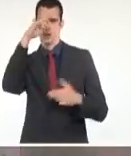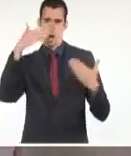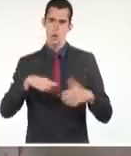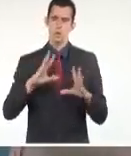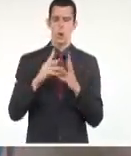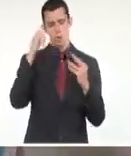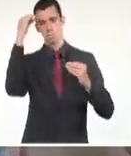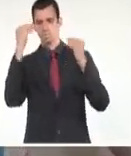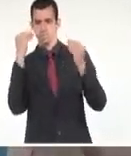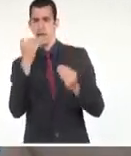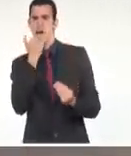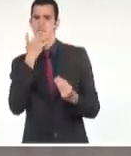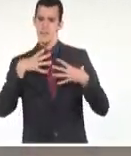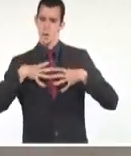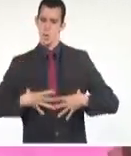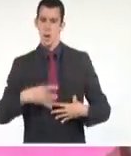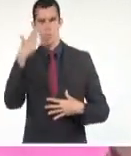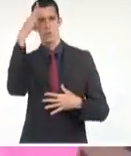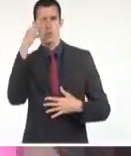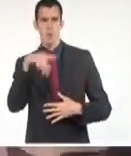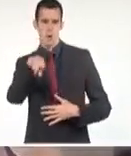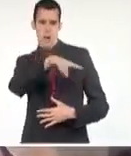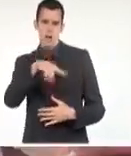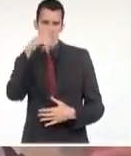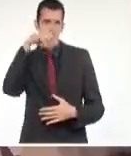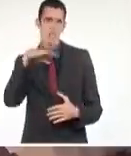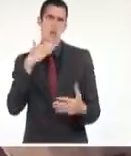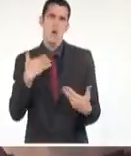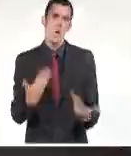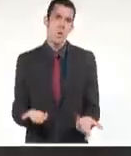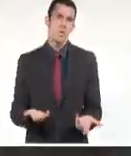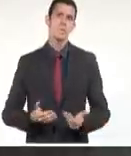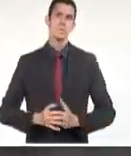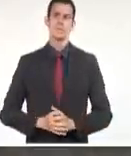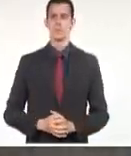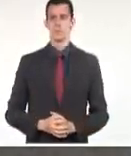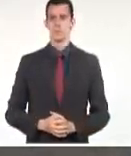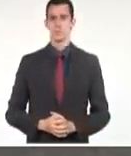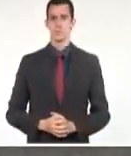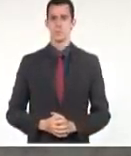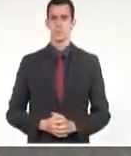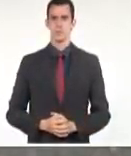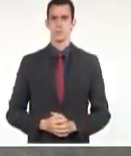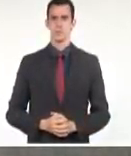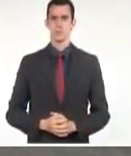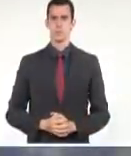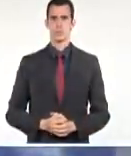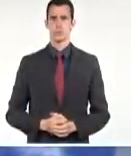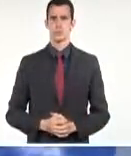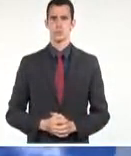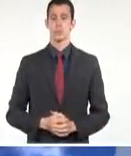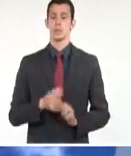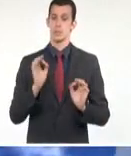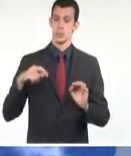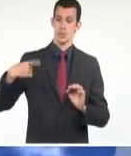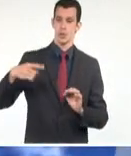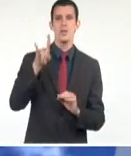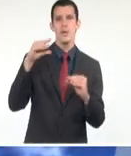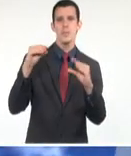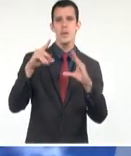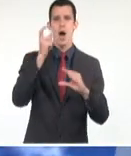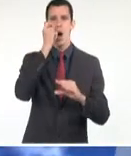y las afectaciones físicas y psicológicas para el desarrollo de los infantes, como ha reiterado el director nacional de epidemiología, doctor